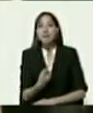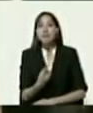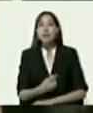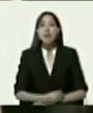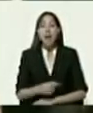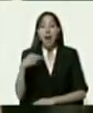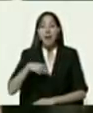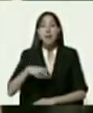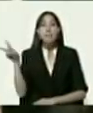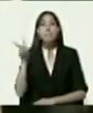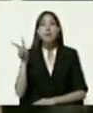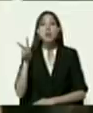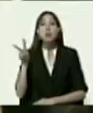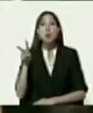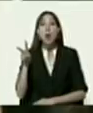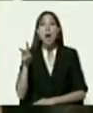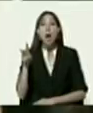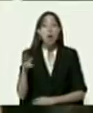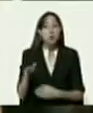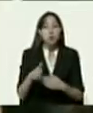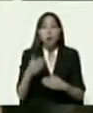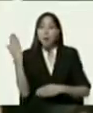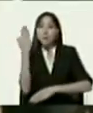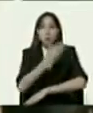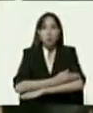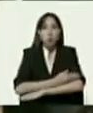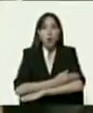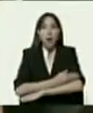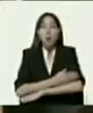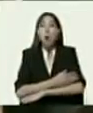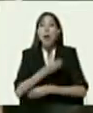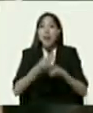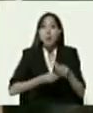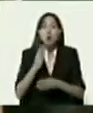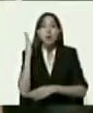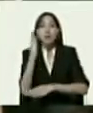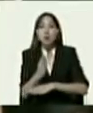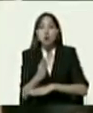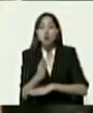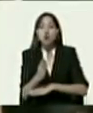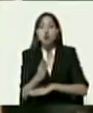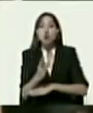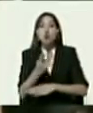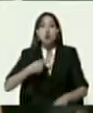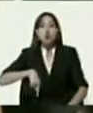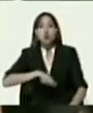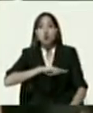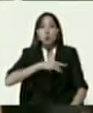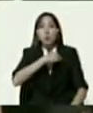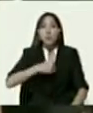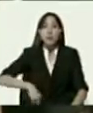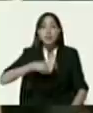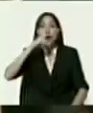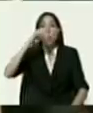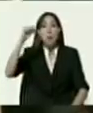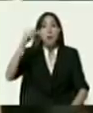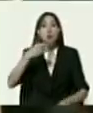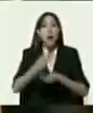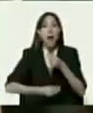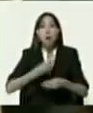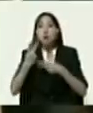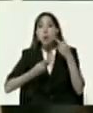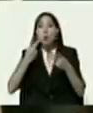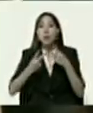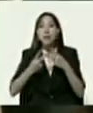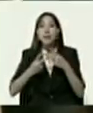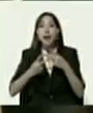en Venezuela, a pesar del bloqueo, a pesar de las sanciones, el presidente Nicolás Maduro ha emprendido una política que ha llamado plan